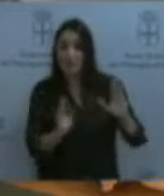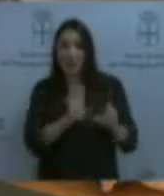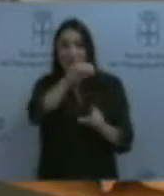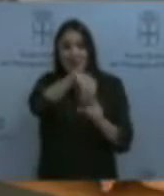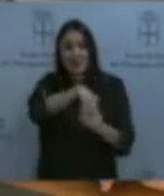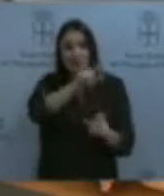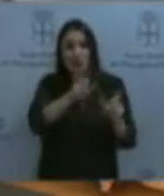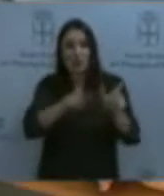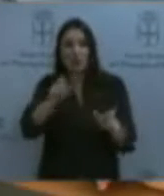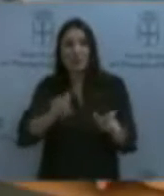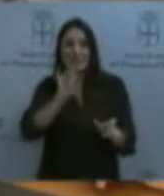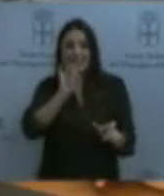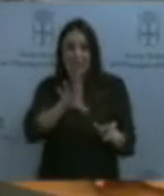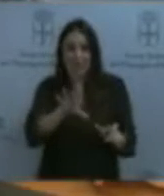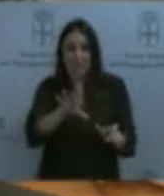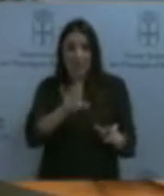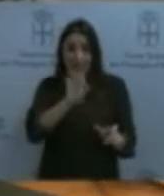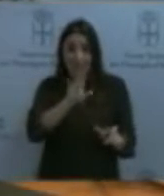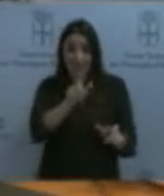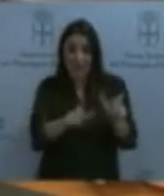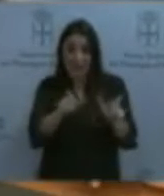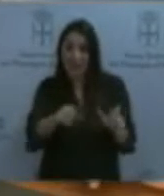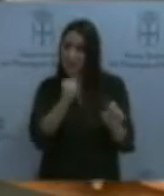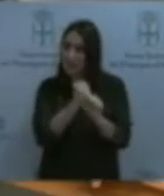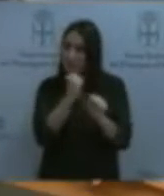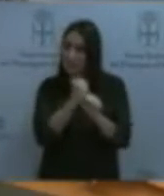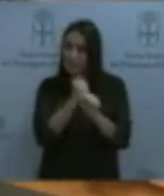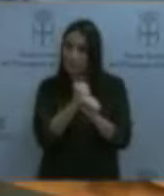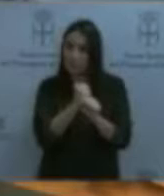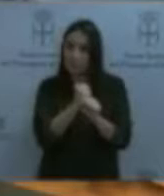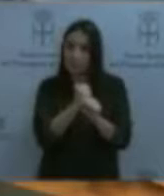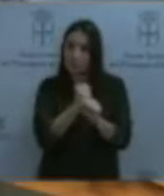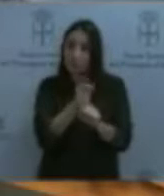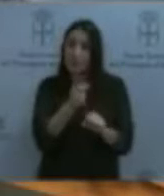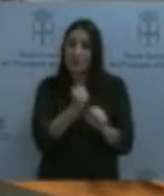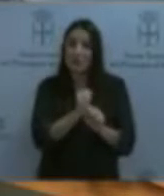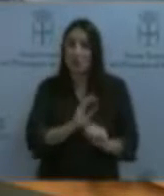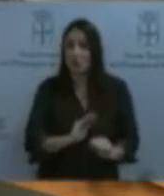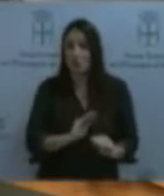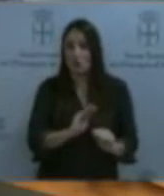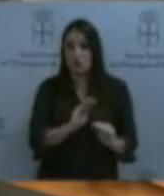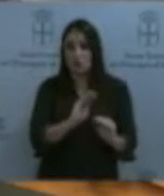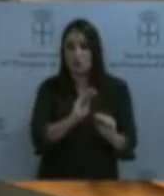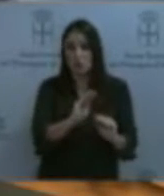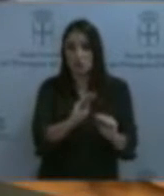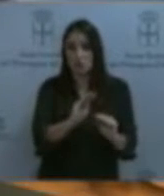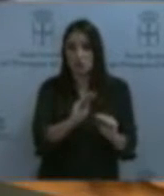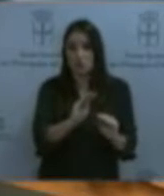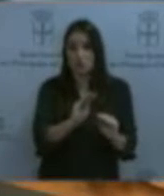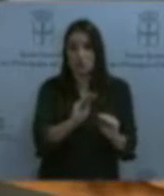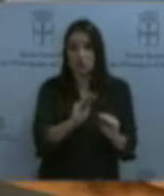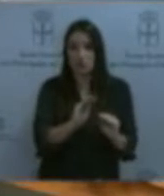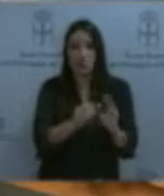personas que trabajan, que desde luego hacen su trabajo con una